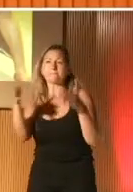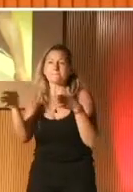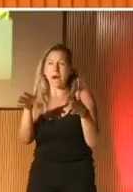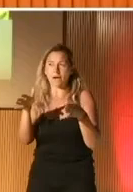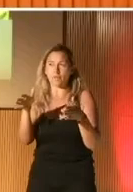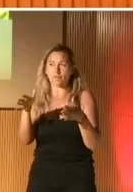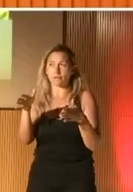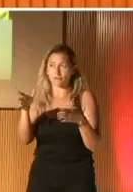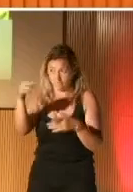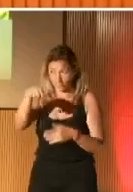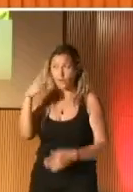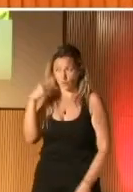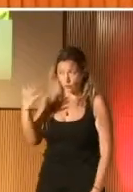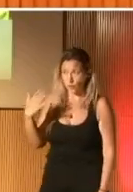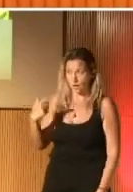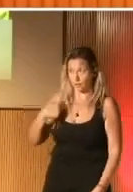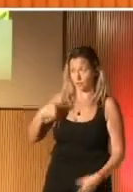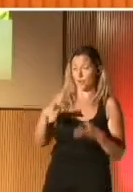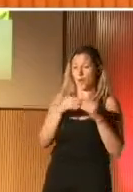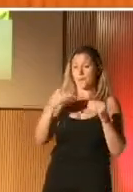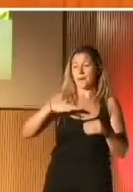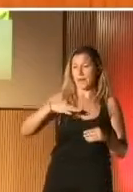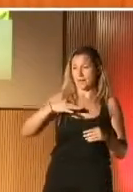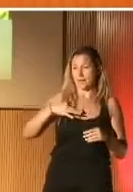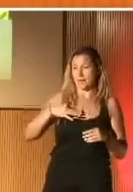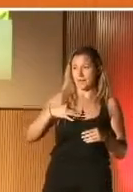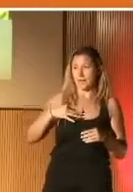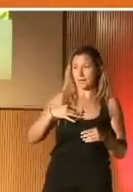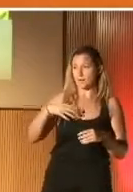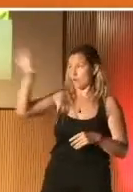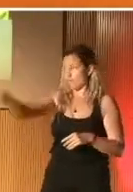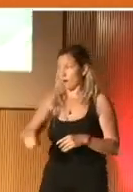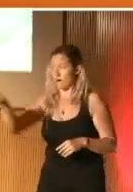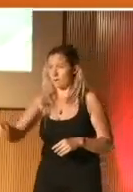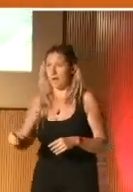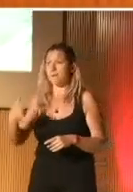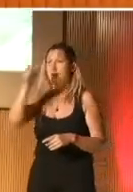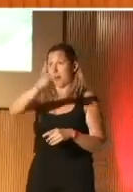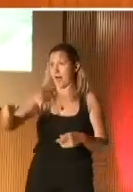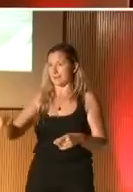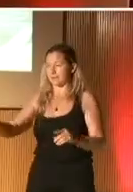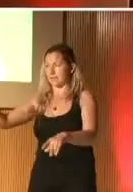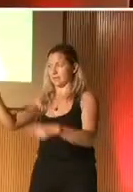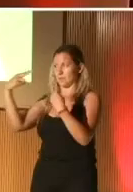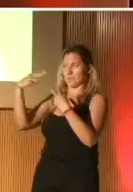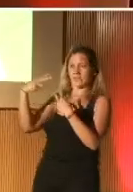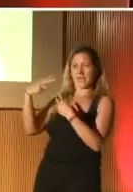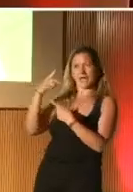higiénico, me parece que la gente entendió otra cosa y le lió un poco parda. Muchas gracias.